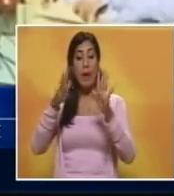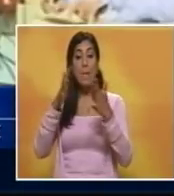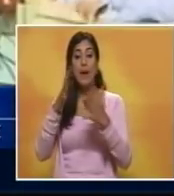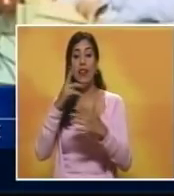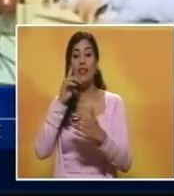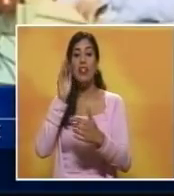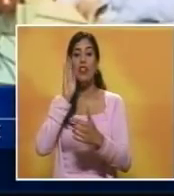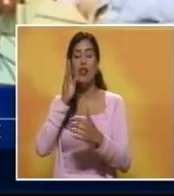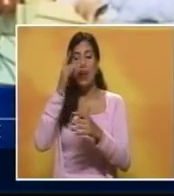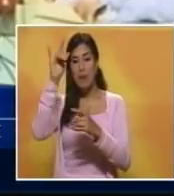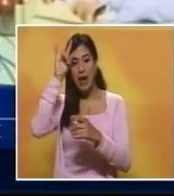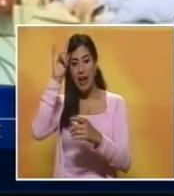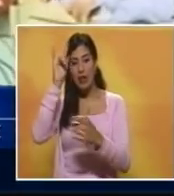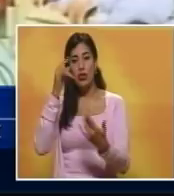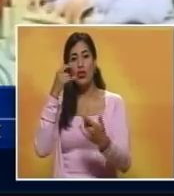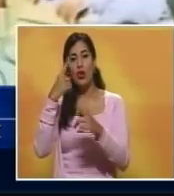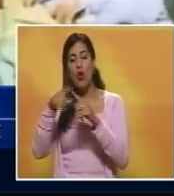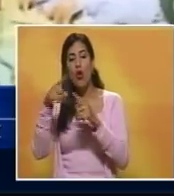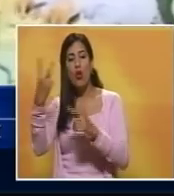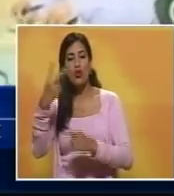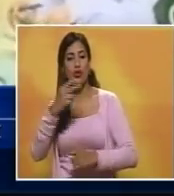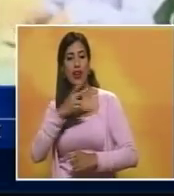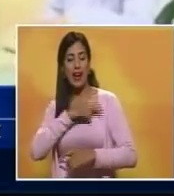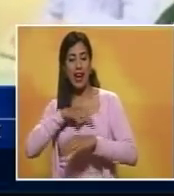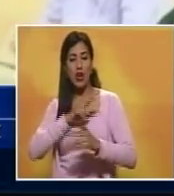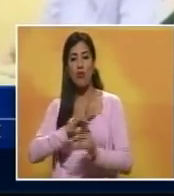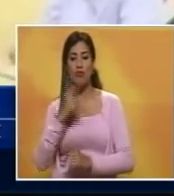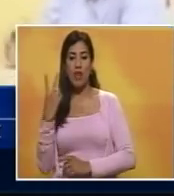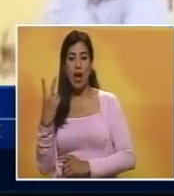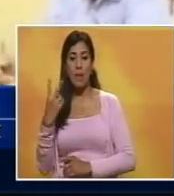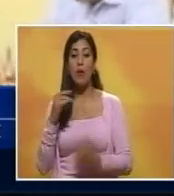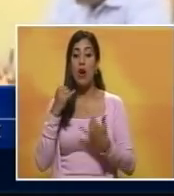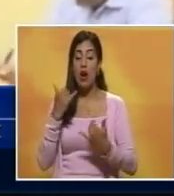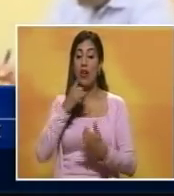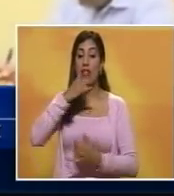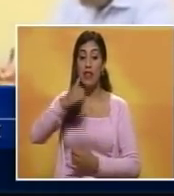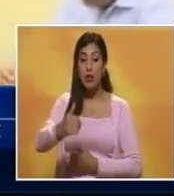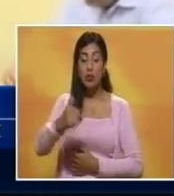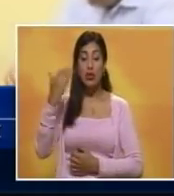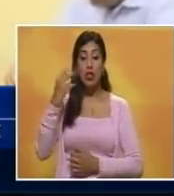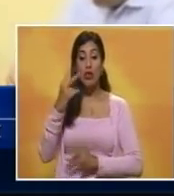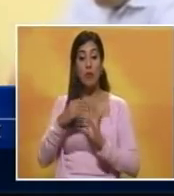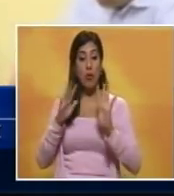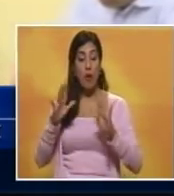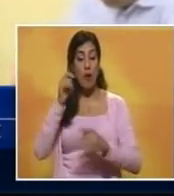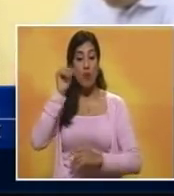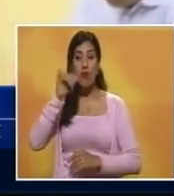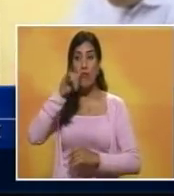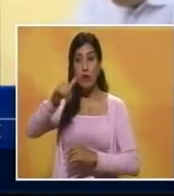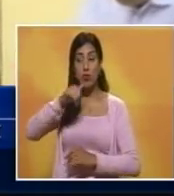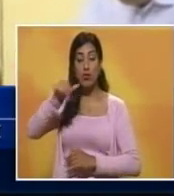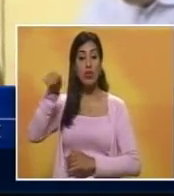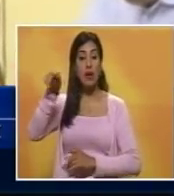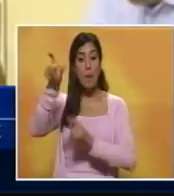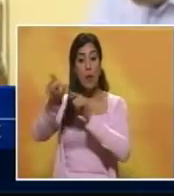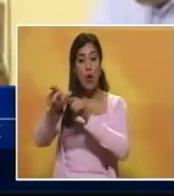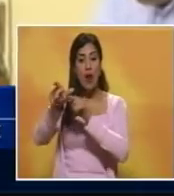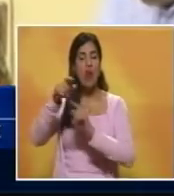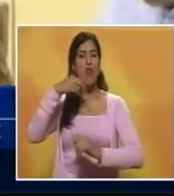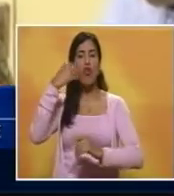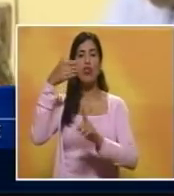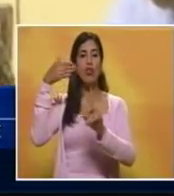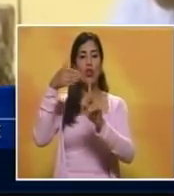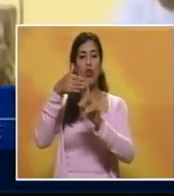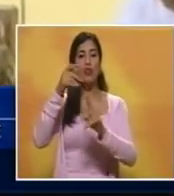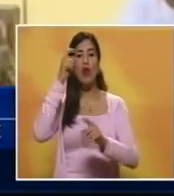presunta blasfemia al Islam. Bibi, madre de 5 hijos, fue denunciada en 2009 por unas mujeres que aseguraron que había